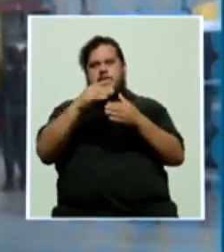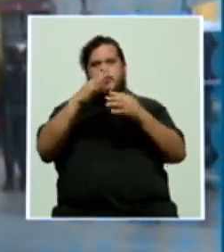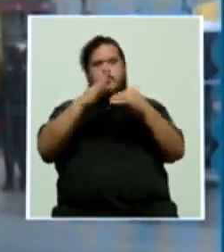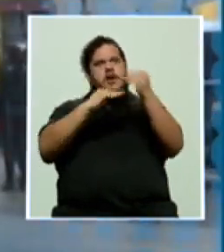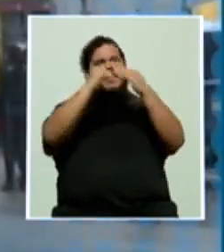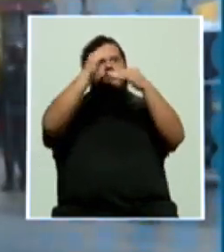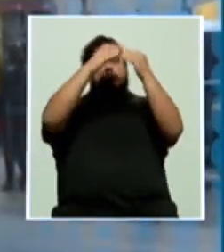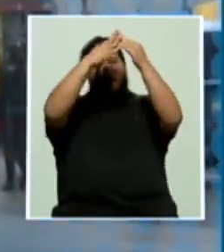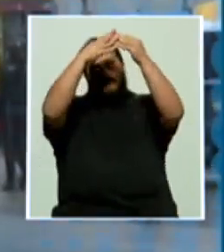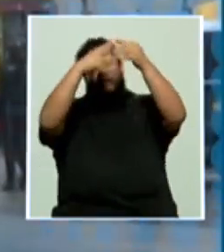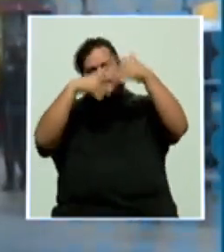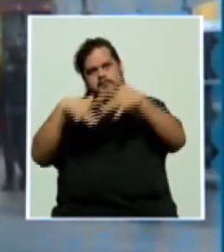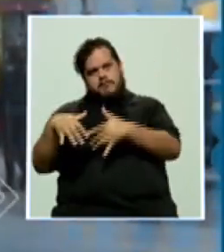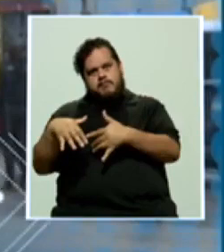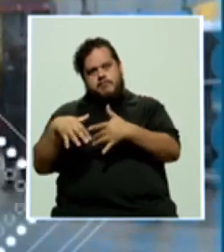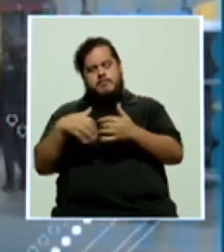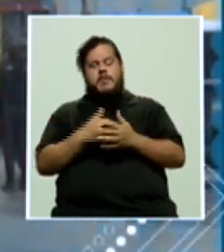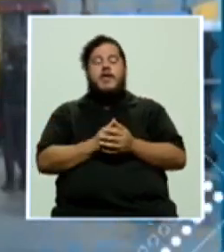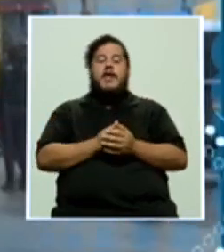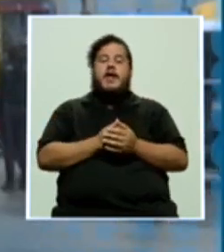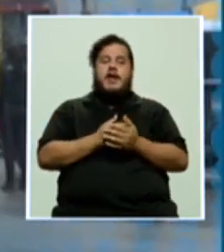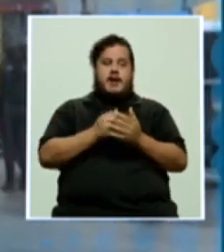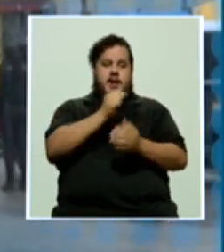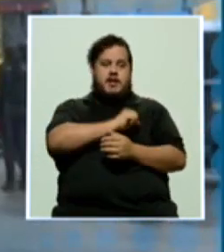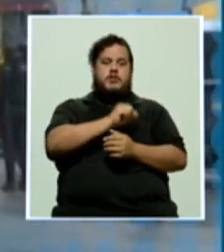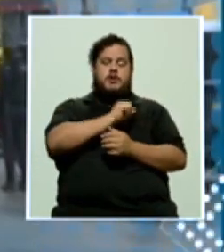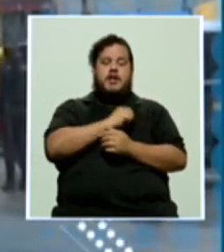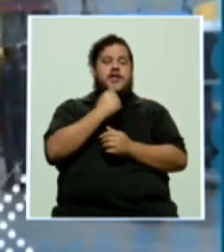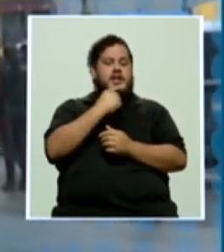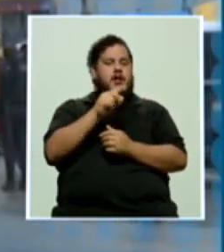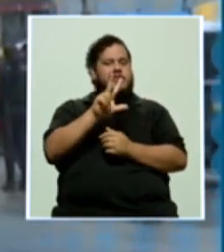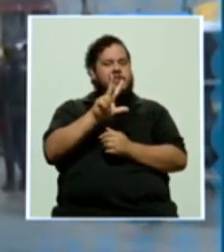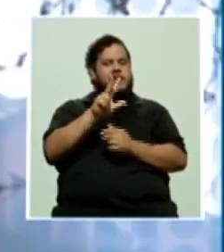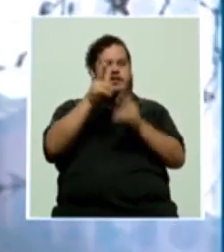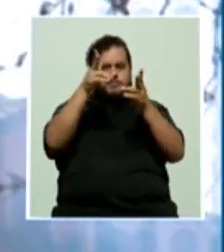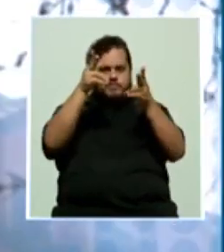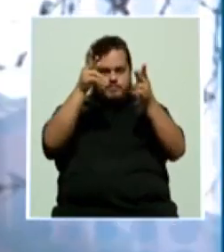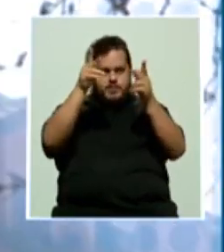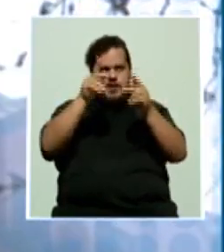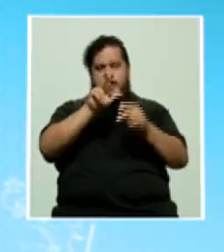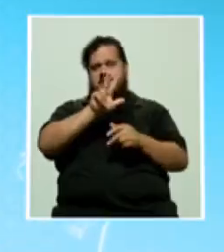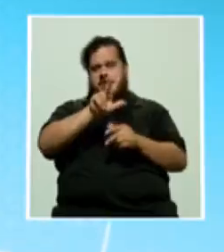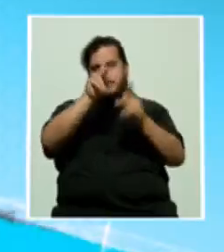centro de Madrid. Las autoridades reportaron al menos 3 personas fallecidas.